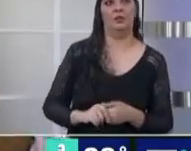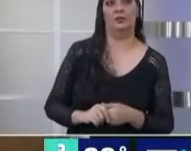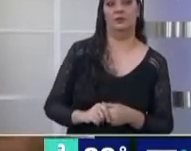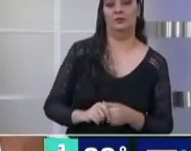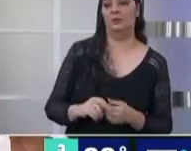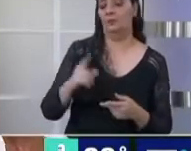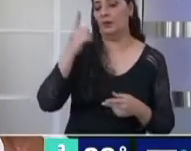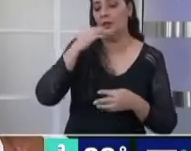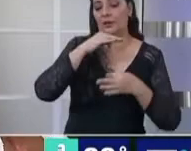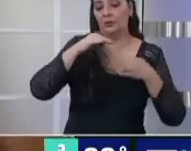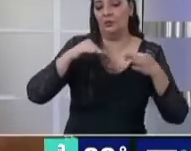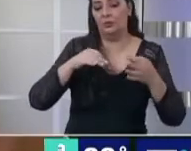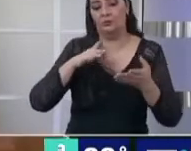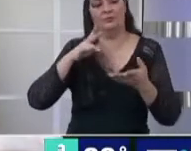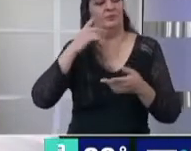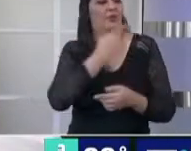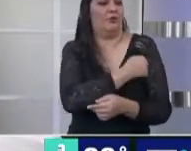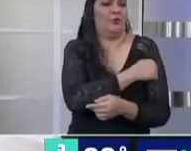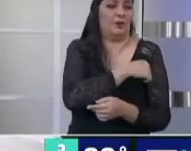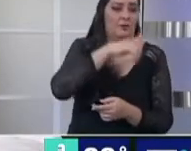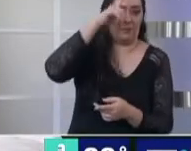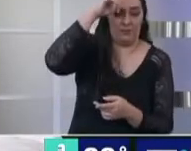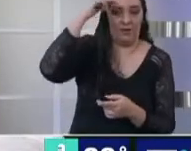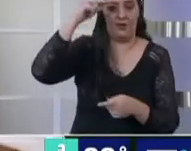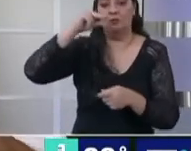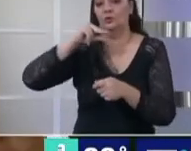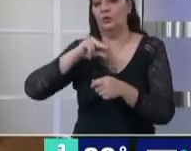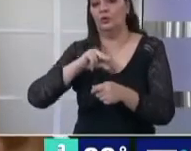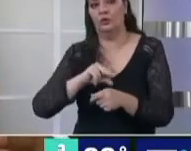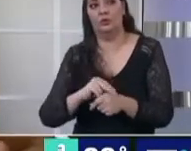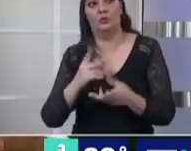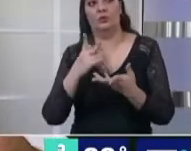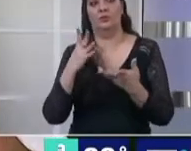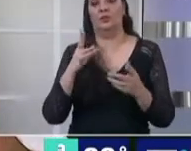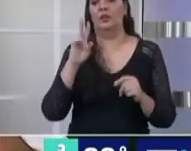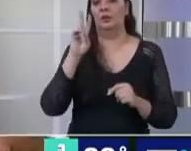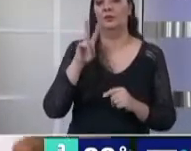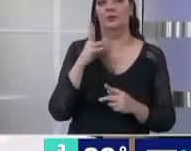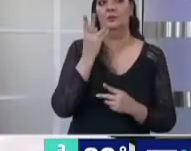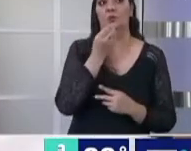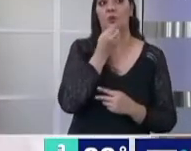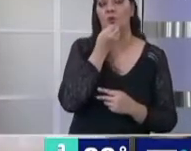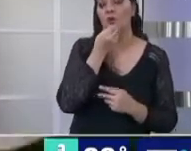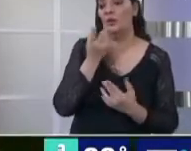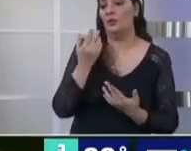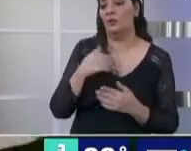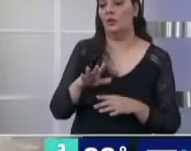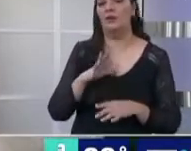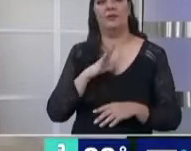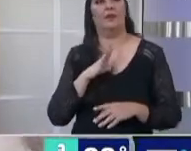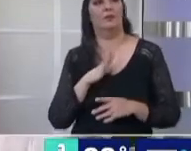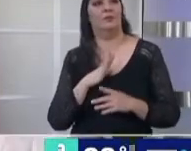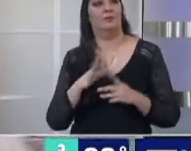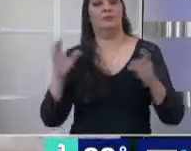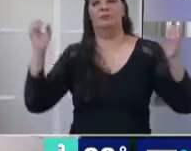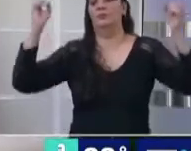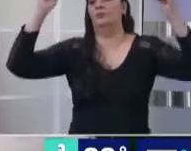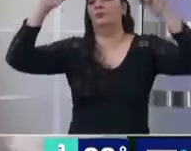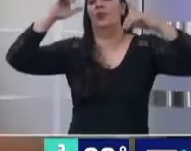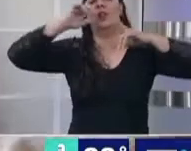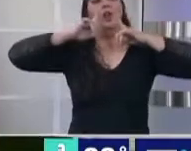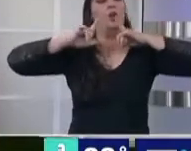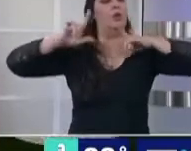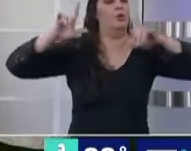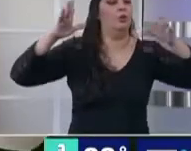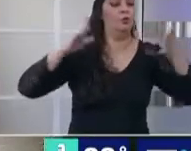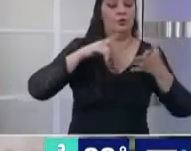camilleros, paramédicos, todo el personal de salud, muy bonito, donde va a estar súper iluminado,